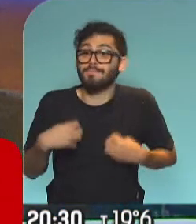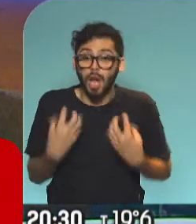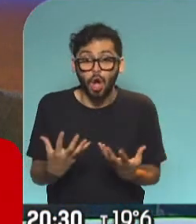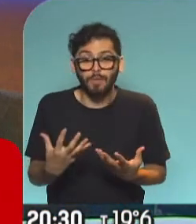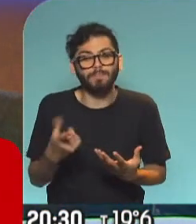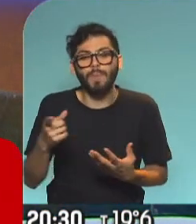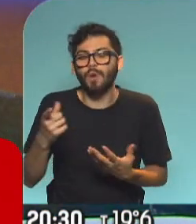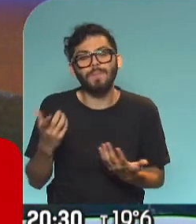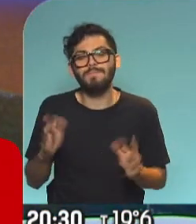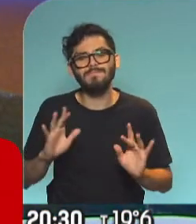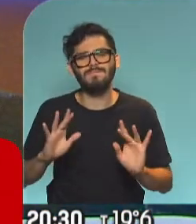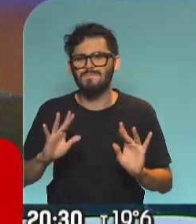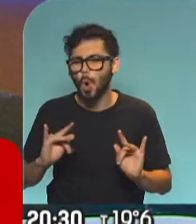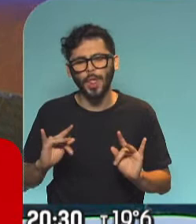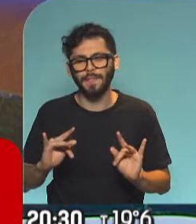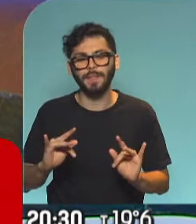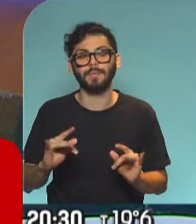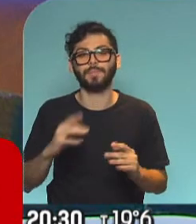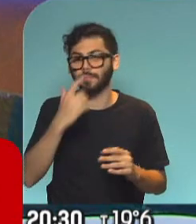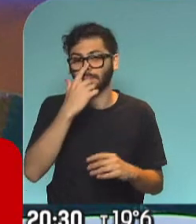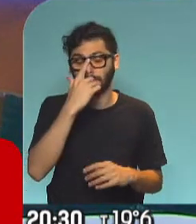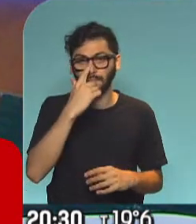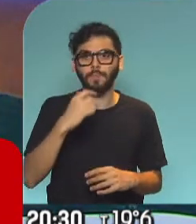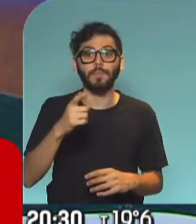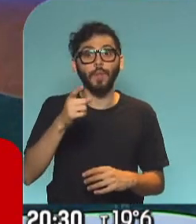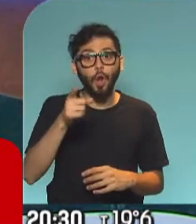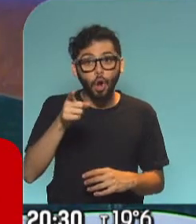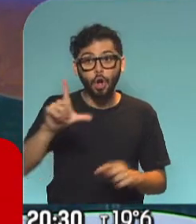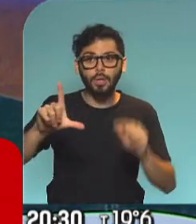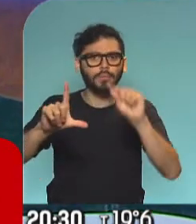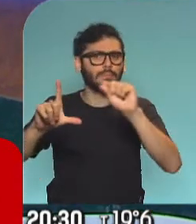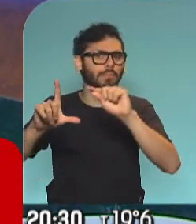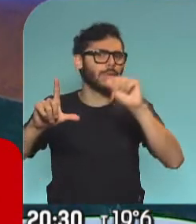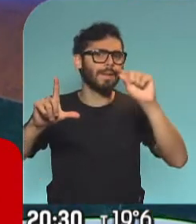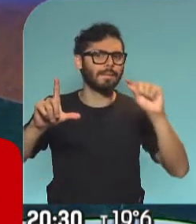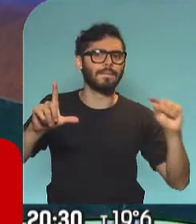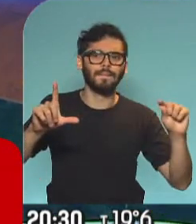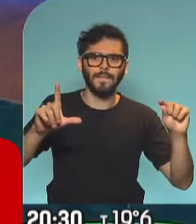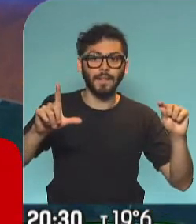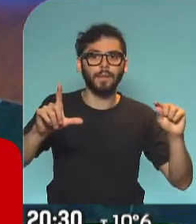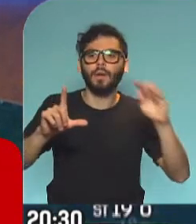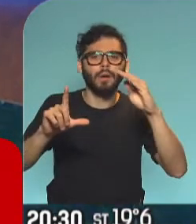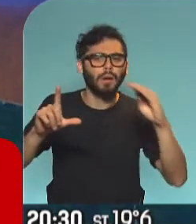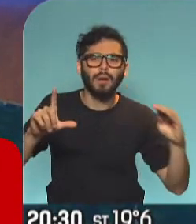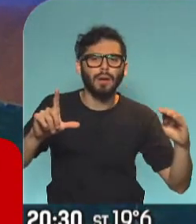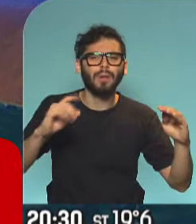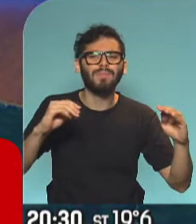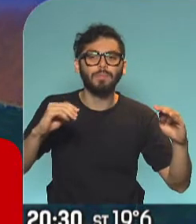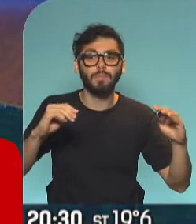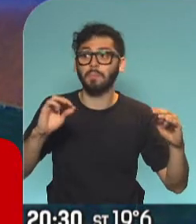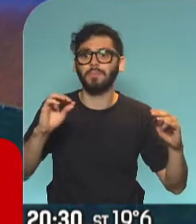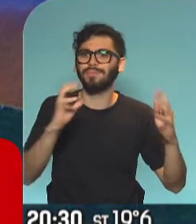pero resulta muy difícil. Pero la traducción de este descenso se traduce en